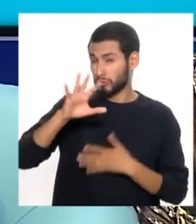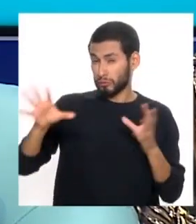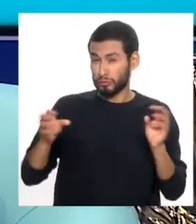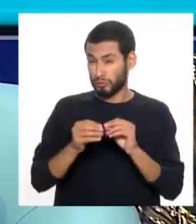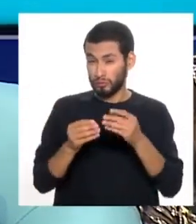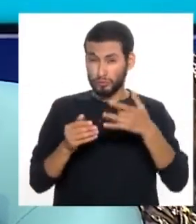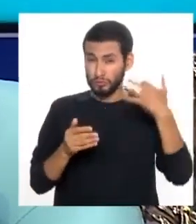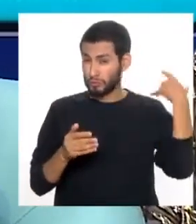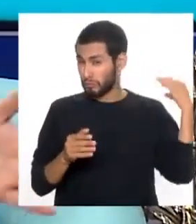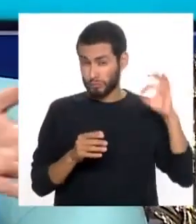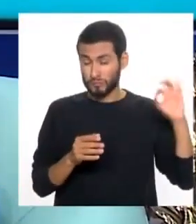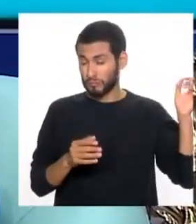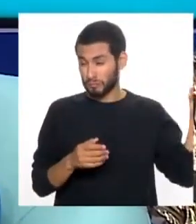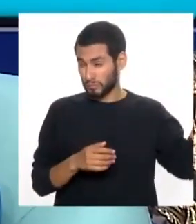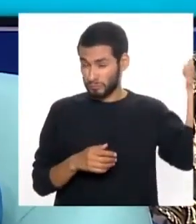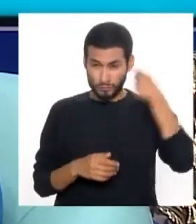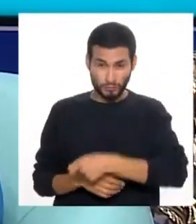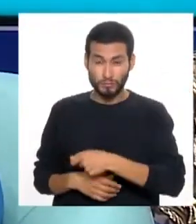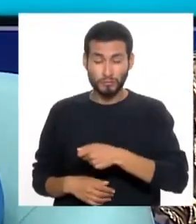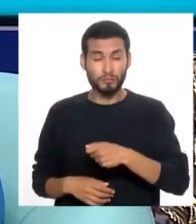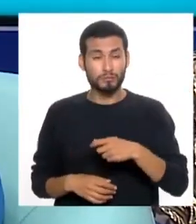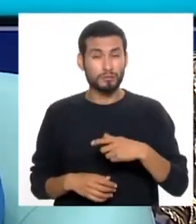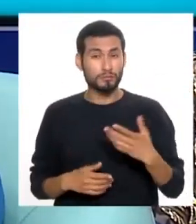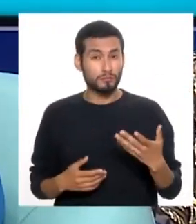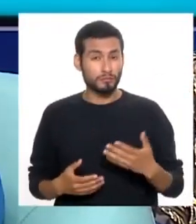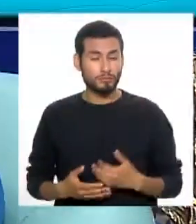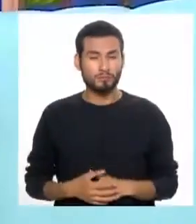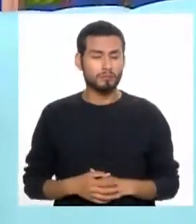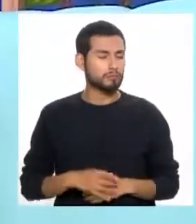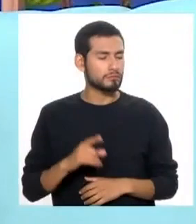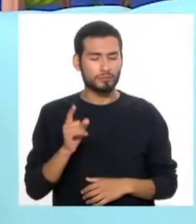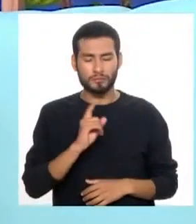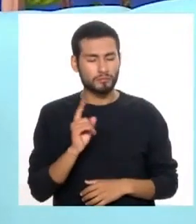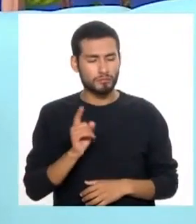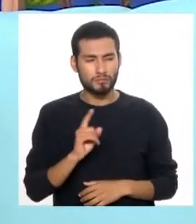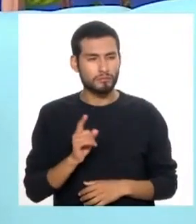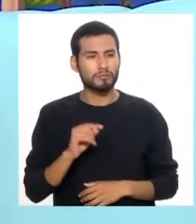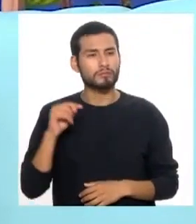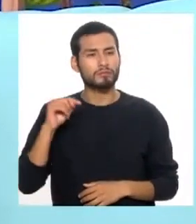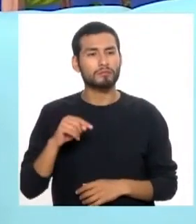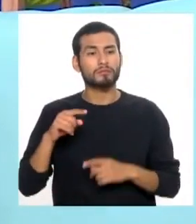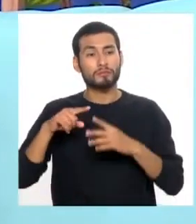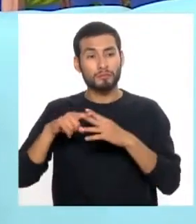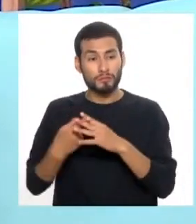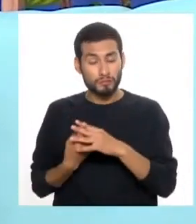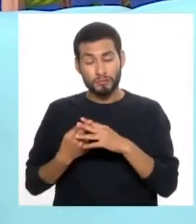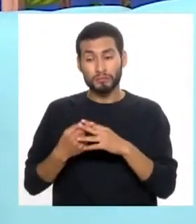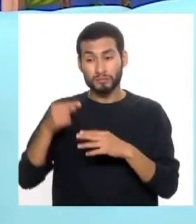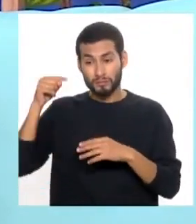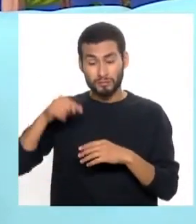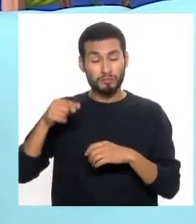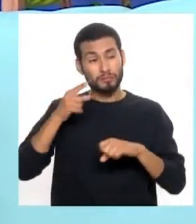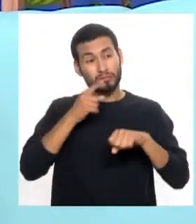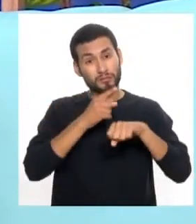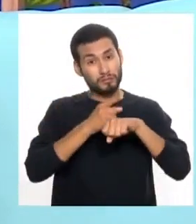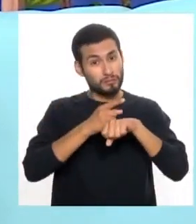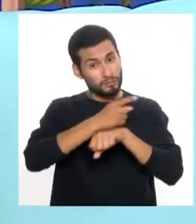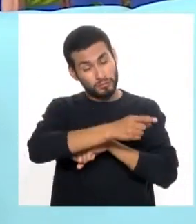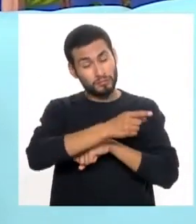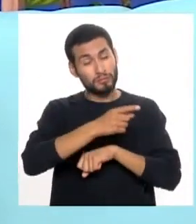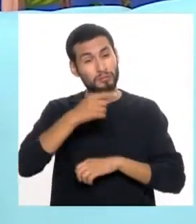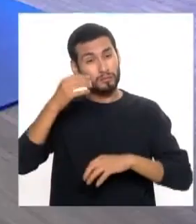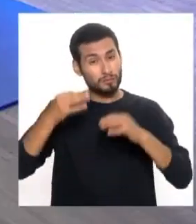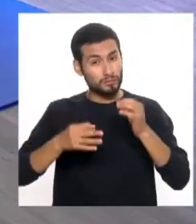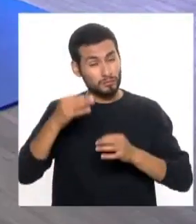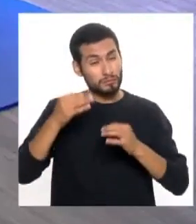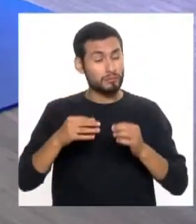que no se le dio durante su desarrollo? No, en este caso es desde el momento que uno acude al Poder